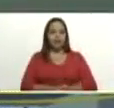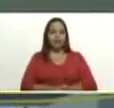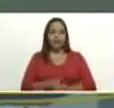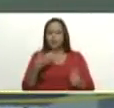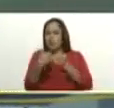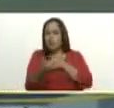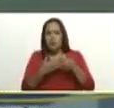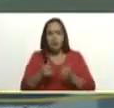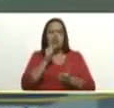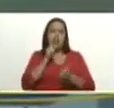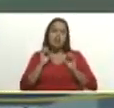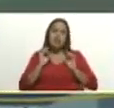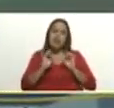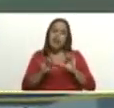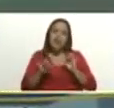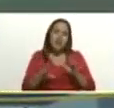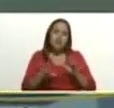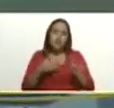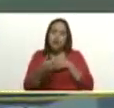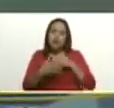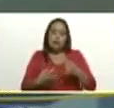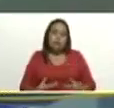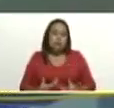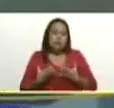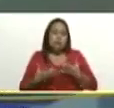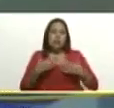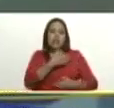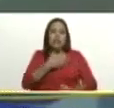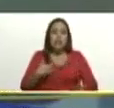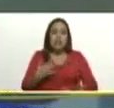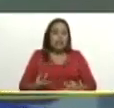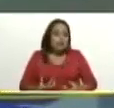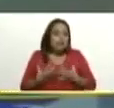Duélale y árdale a quien le quiera arder.